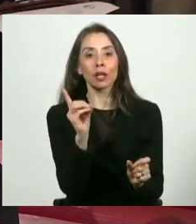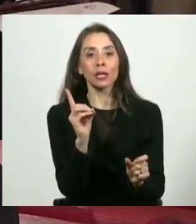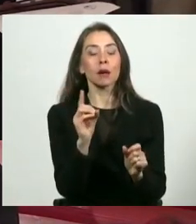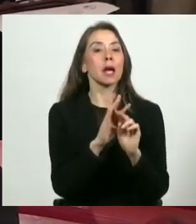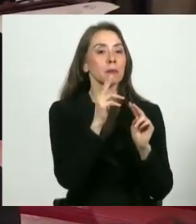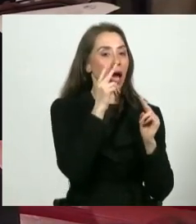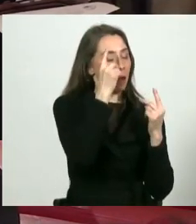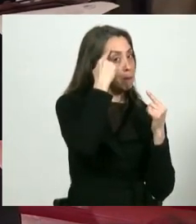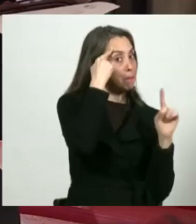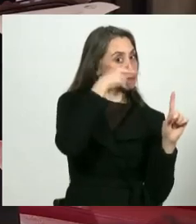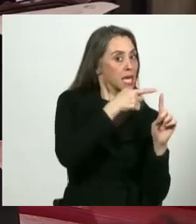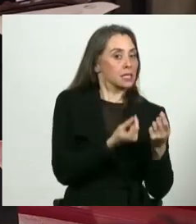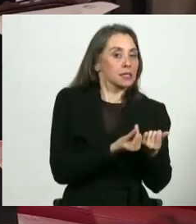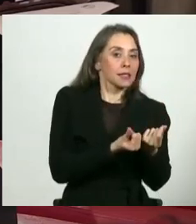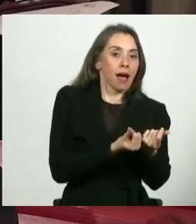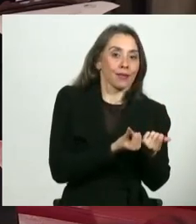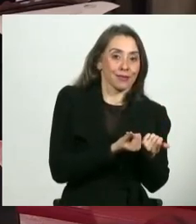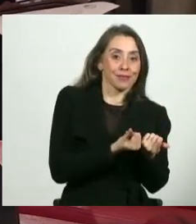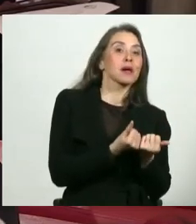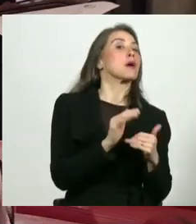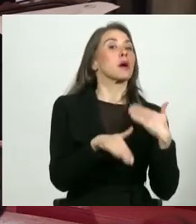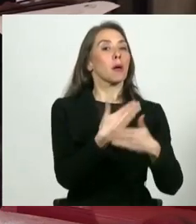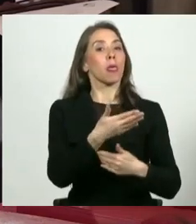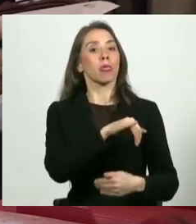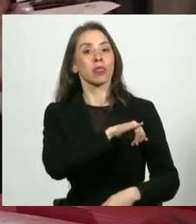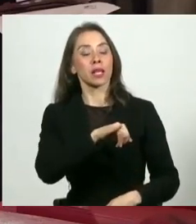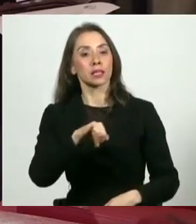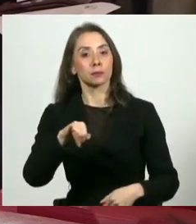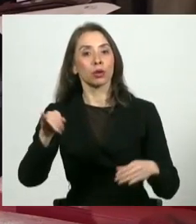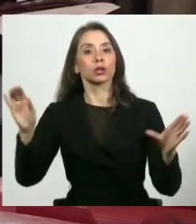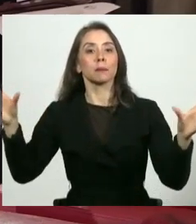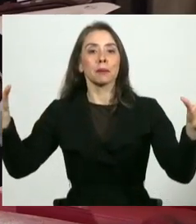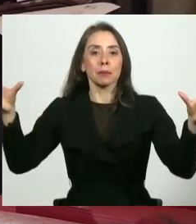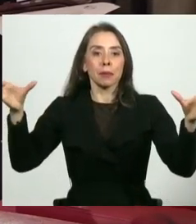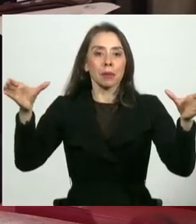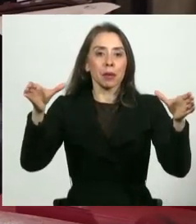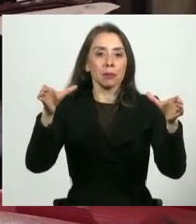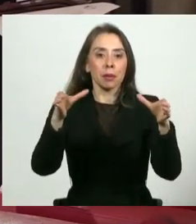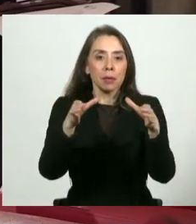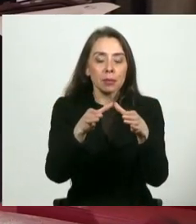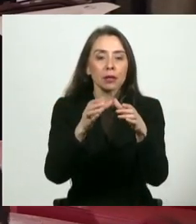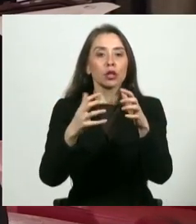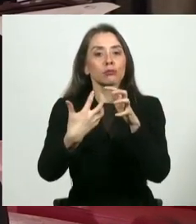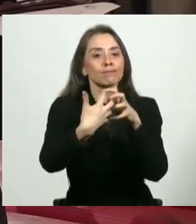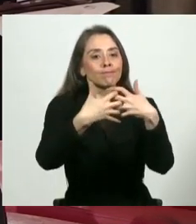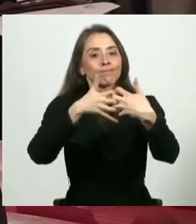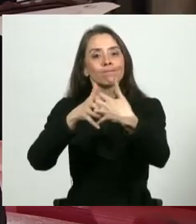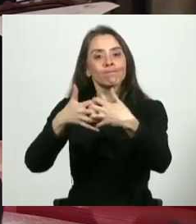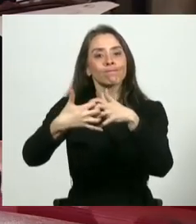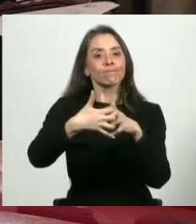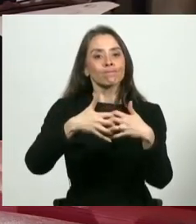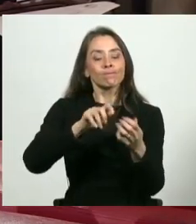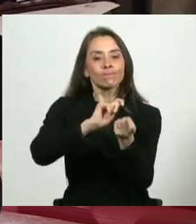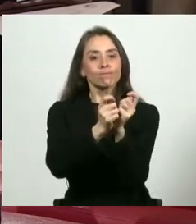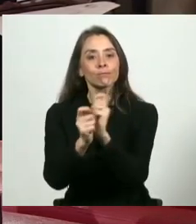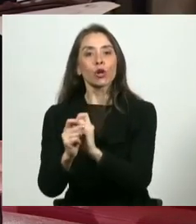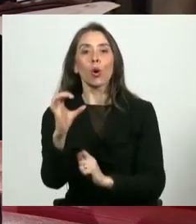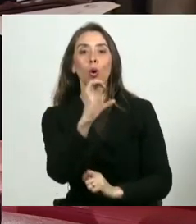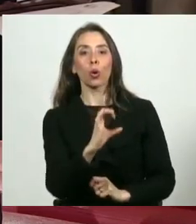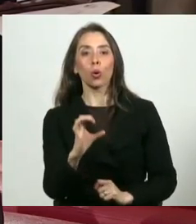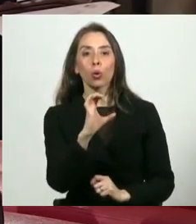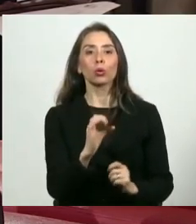mirada económica. Posteriormente se fue achicando, acomodando, empezaron a hacer cursos,